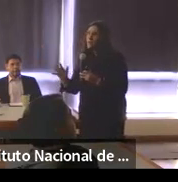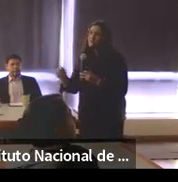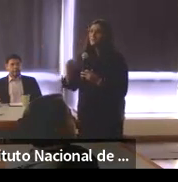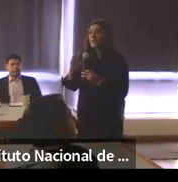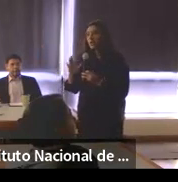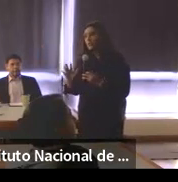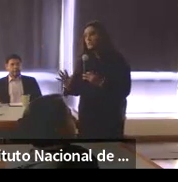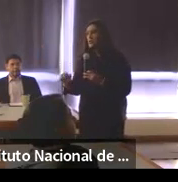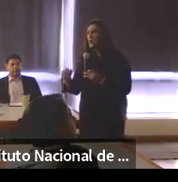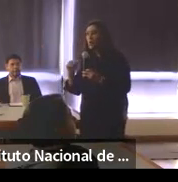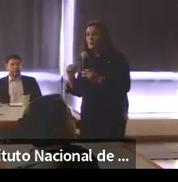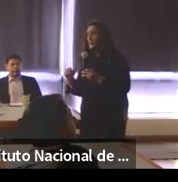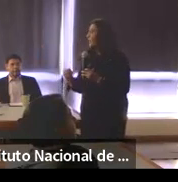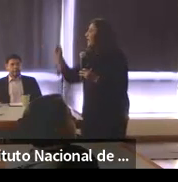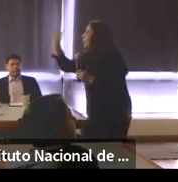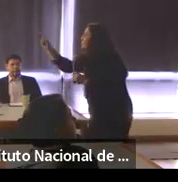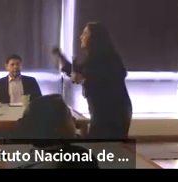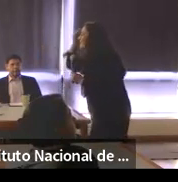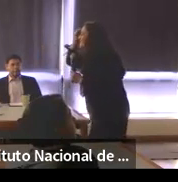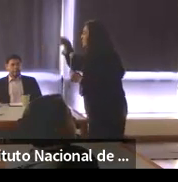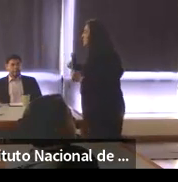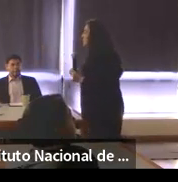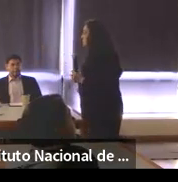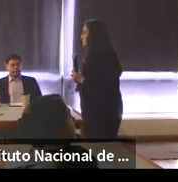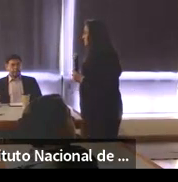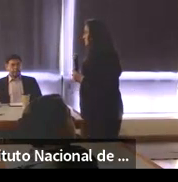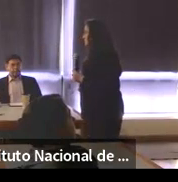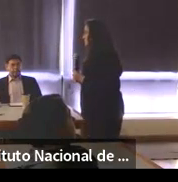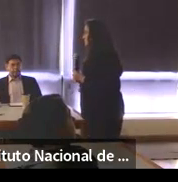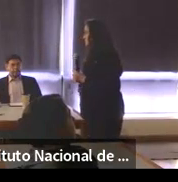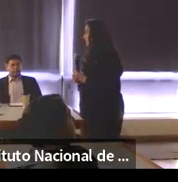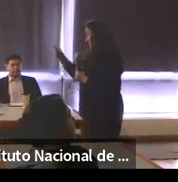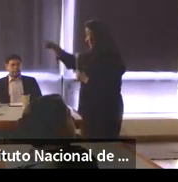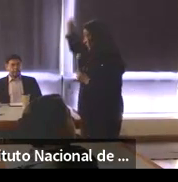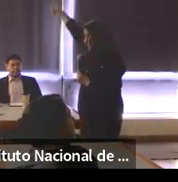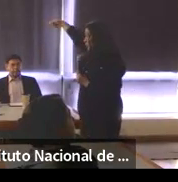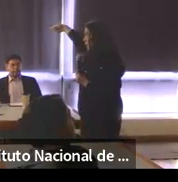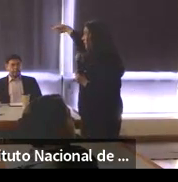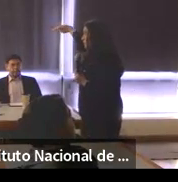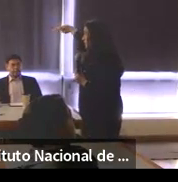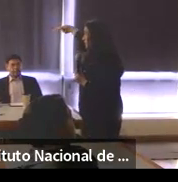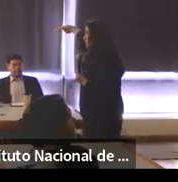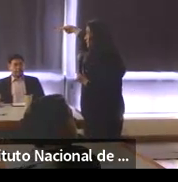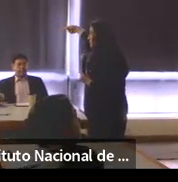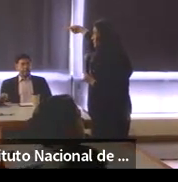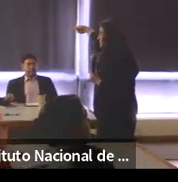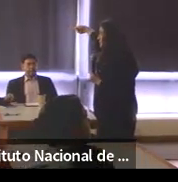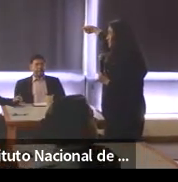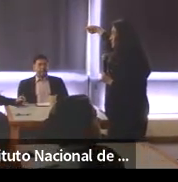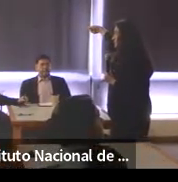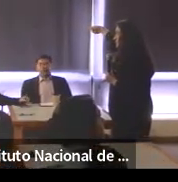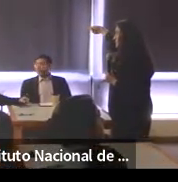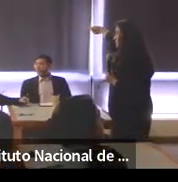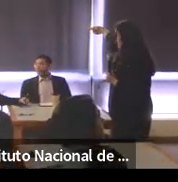porque no estamos en condiciones Pero cómo se queda esa persona pensando en que en otro momento sí